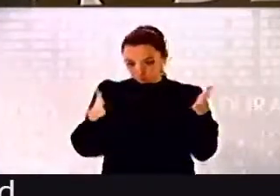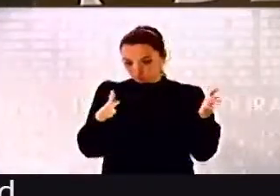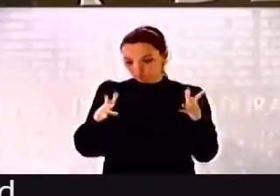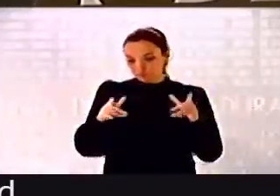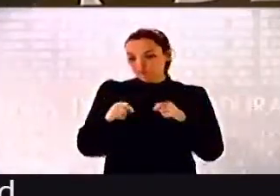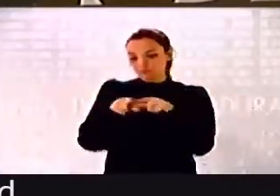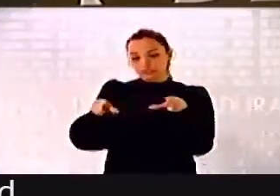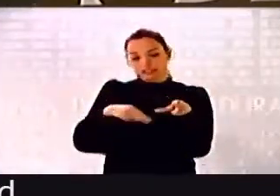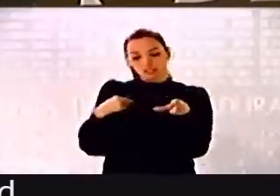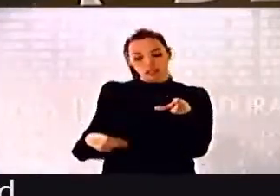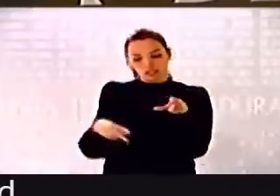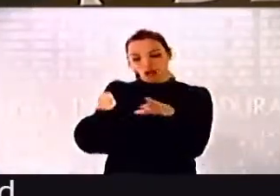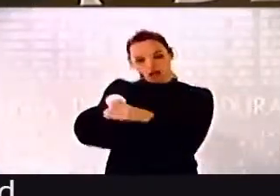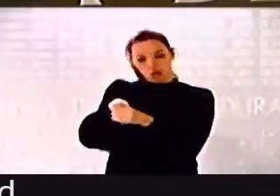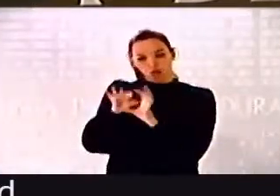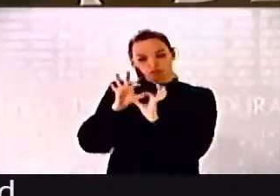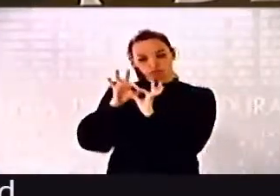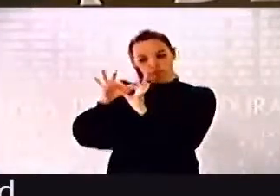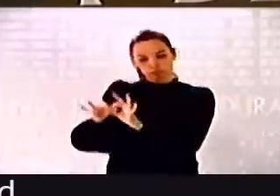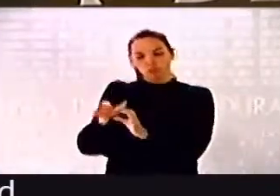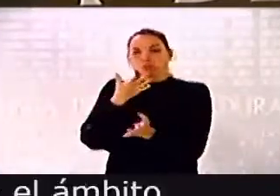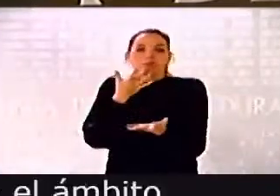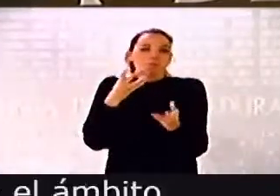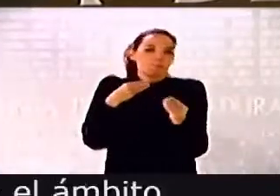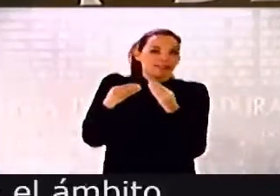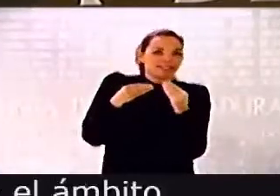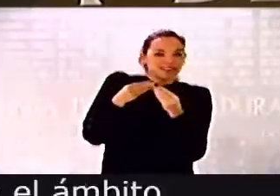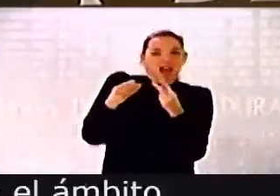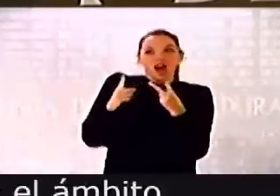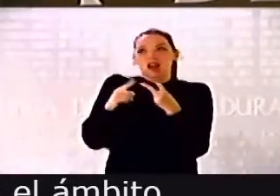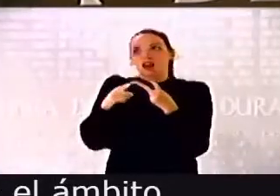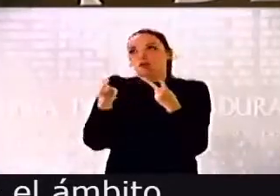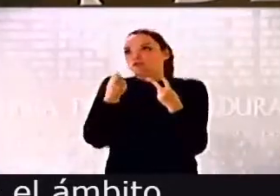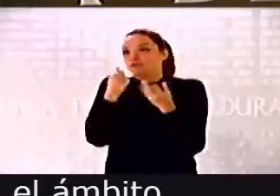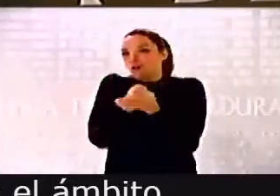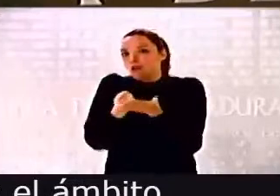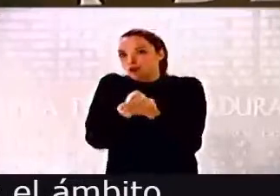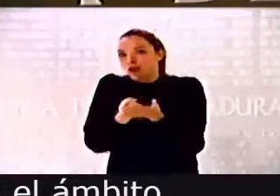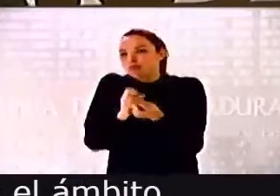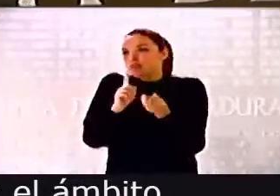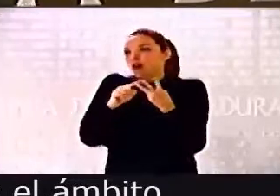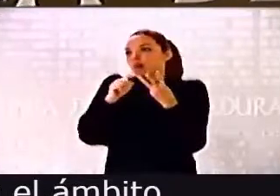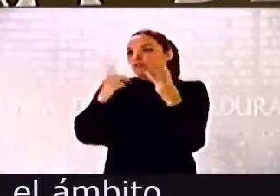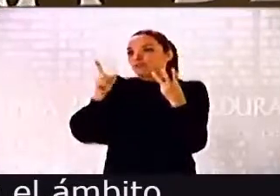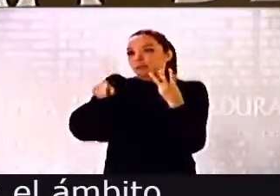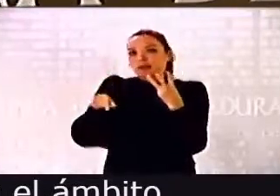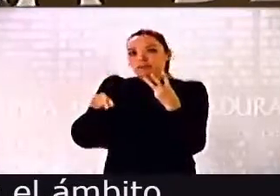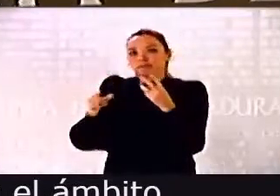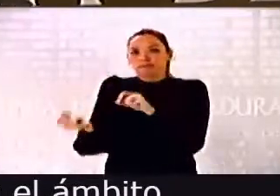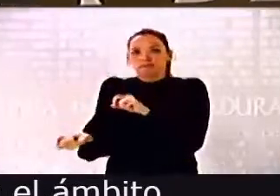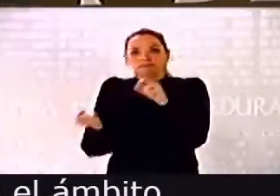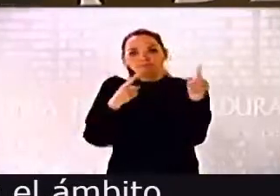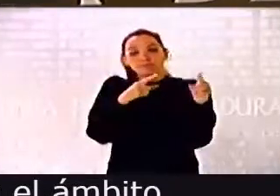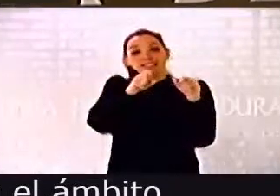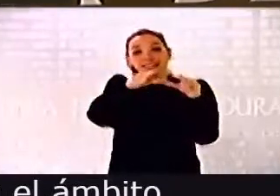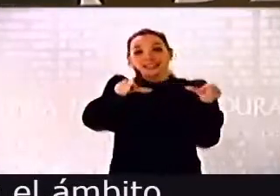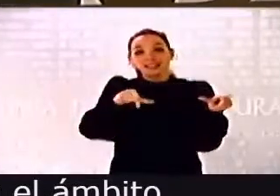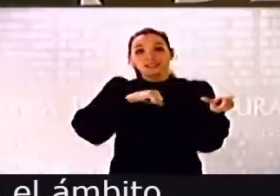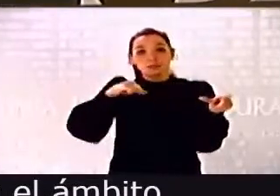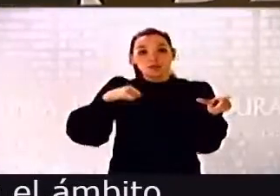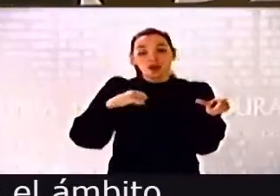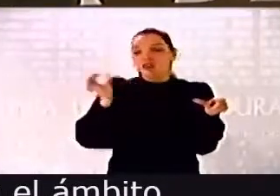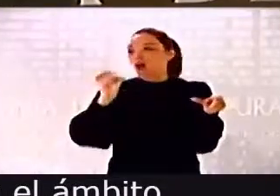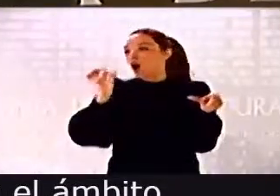sanitario, tanto material sanitario, productos farmacéuticos, derivaciones a clínicas privadas y refuerzos de